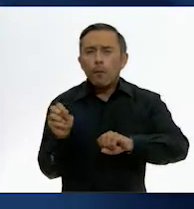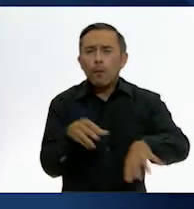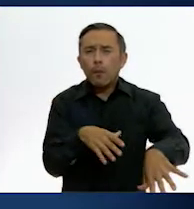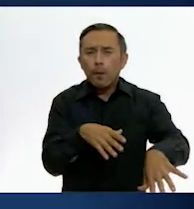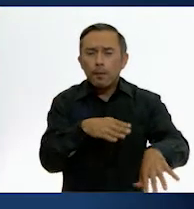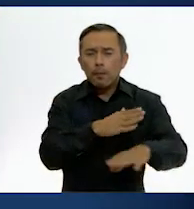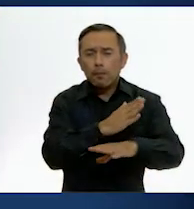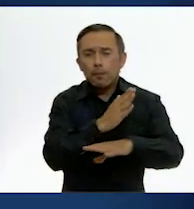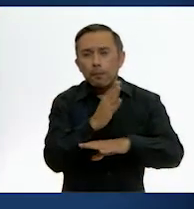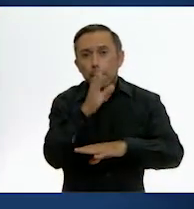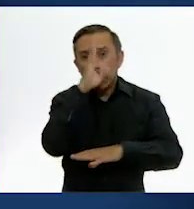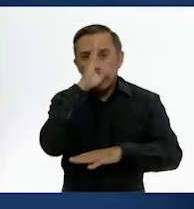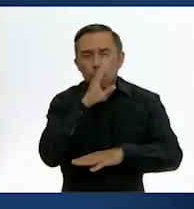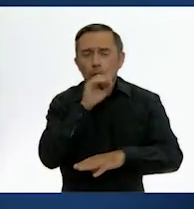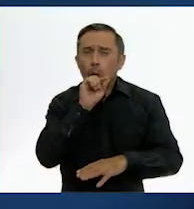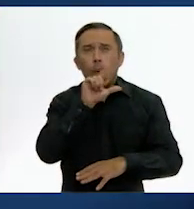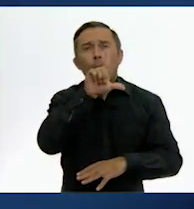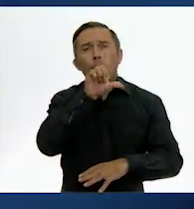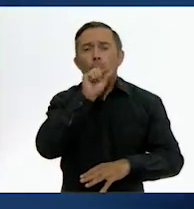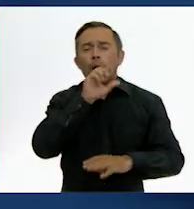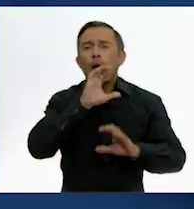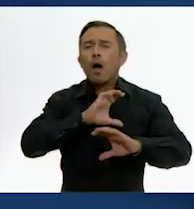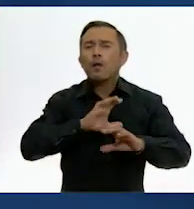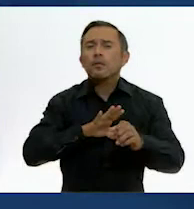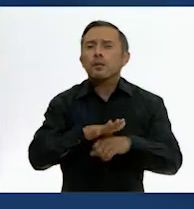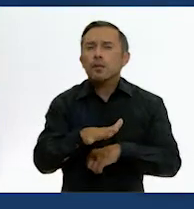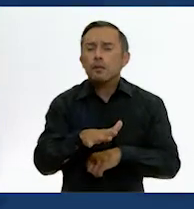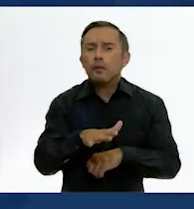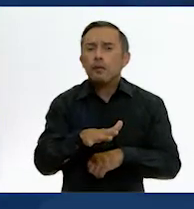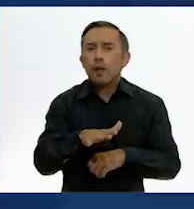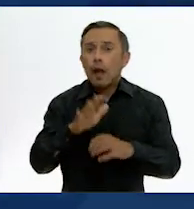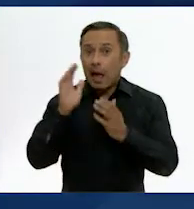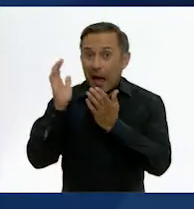de que ríe la sandía cuando la están asesinando